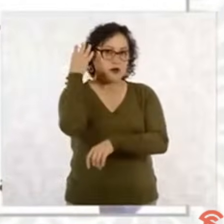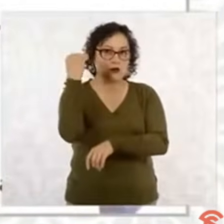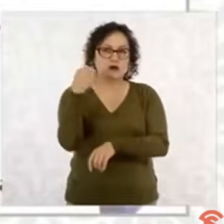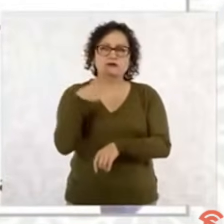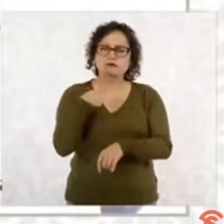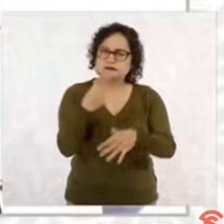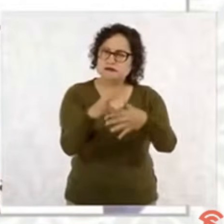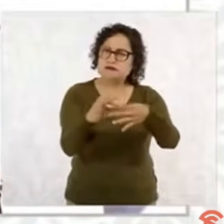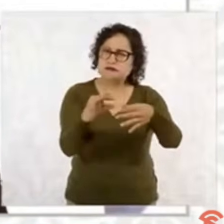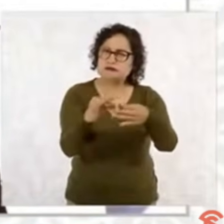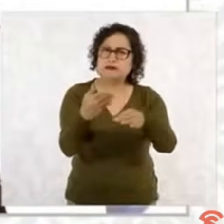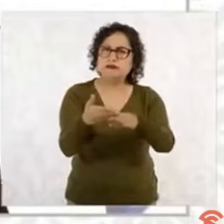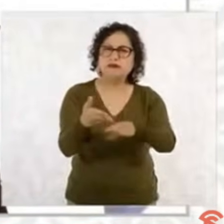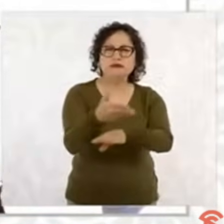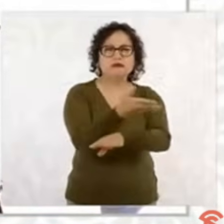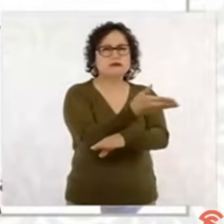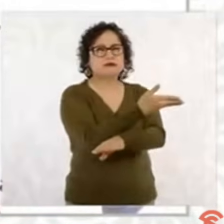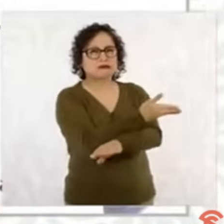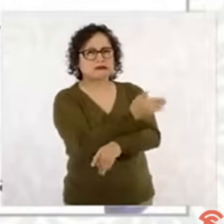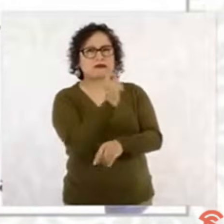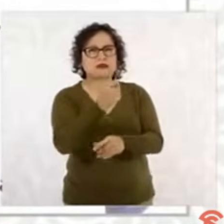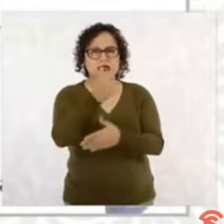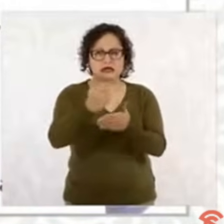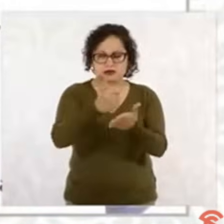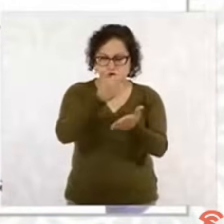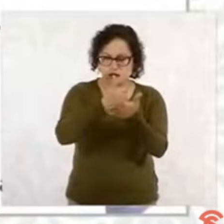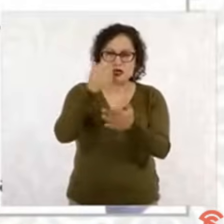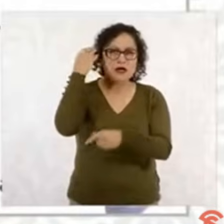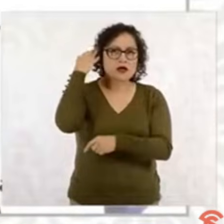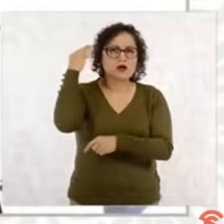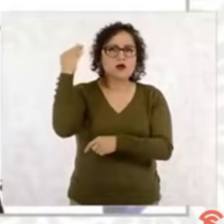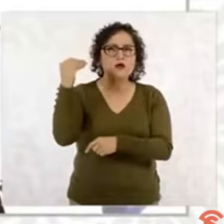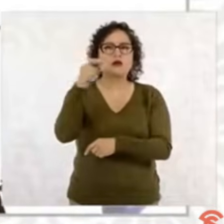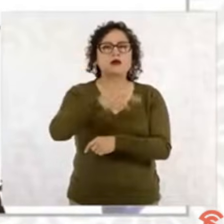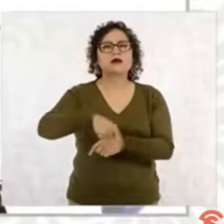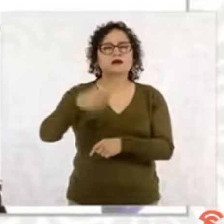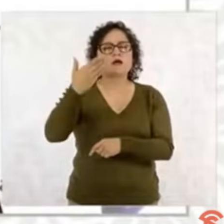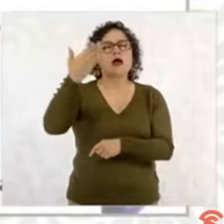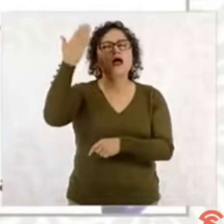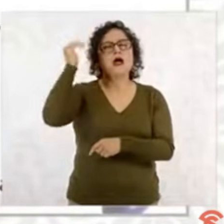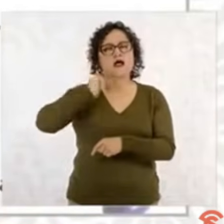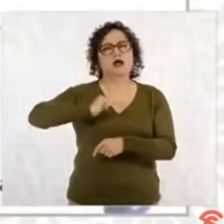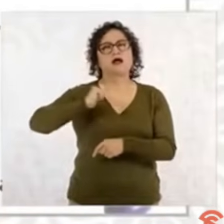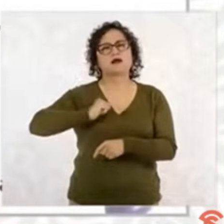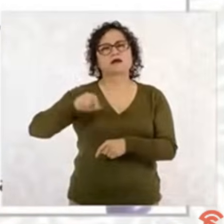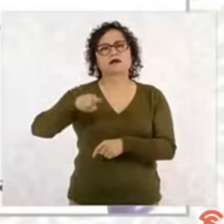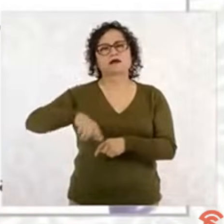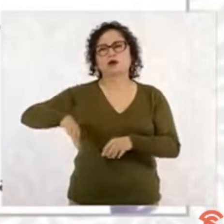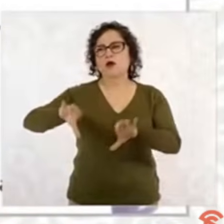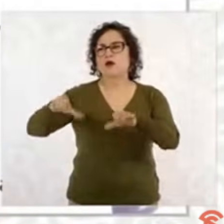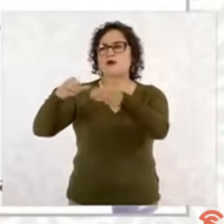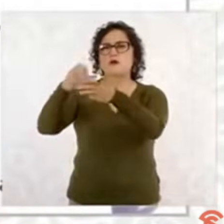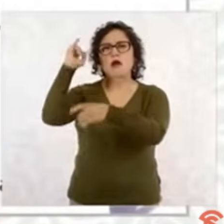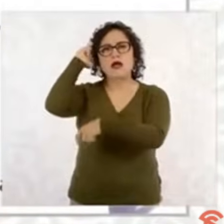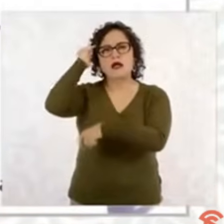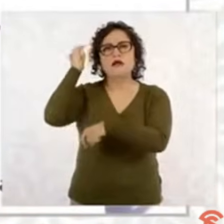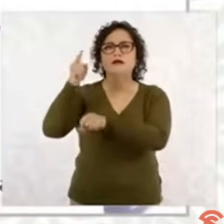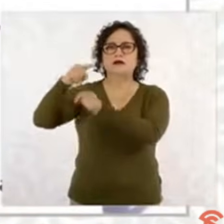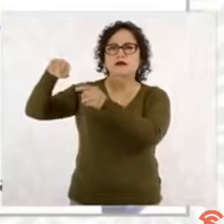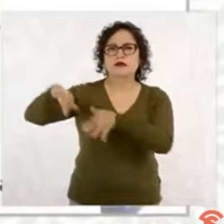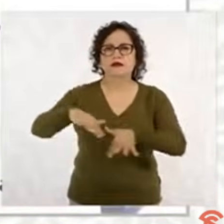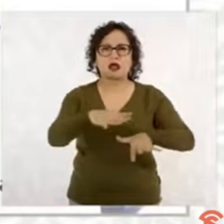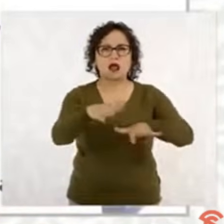un suministro en esta zona metropolitana desde un acueducto que viene de la comunidad indígena de Zacualpan, a la cual estamos